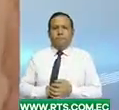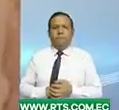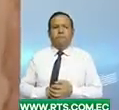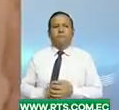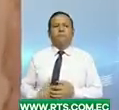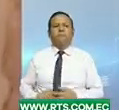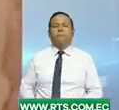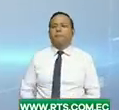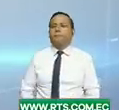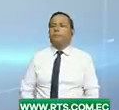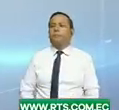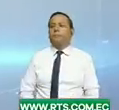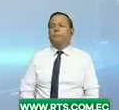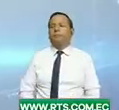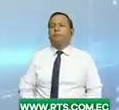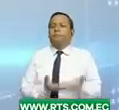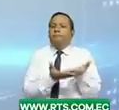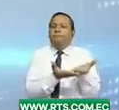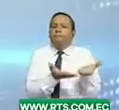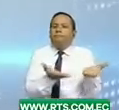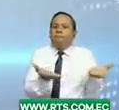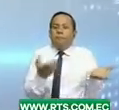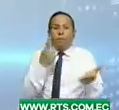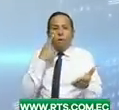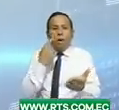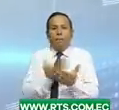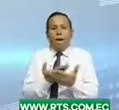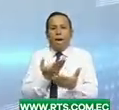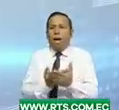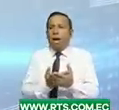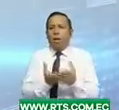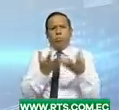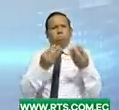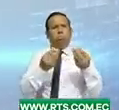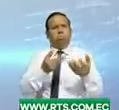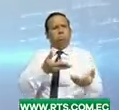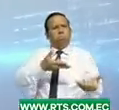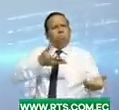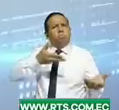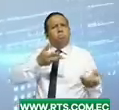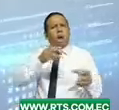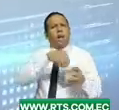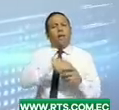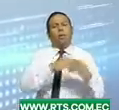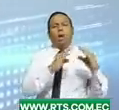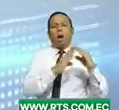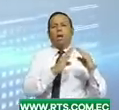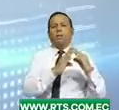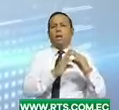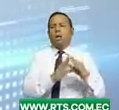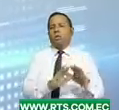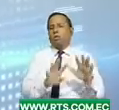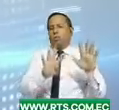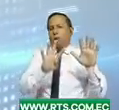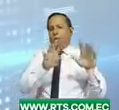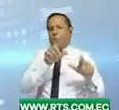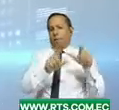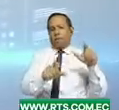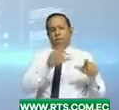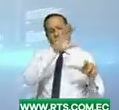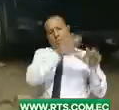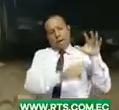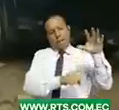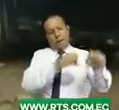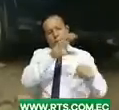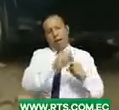Estas eran las evidencias, un sinnúmero de armas al interior de inmuebles. Son 9 detenidos quienes aparentemente utilizaban